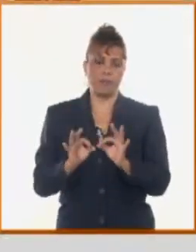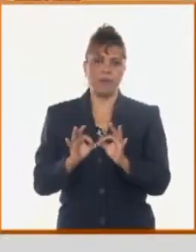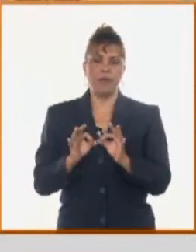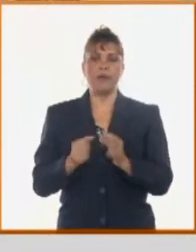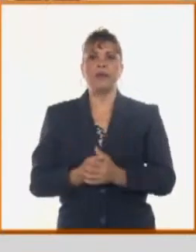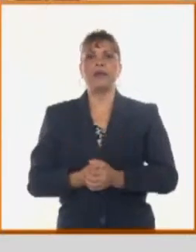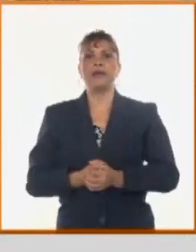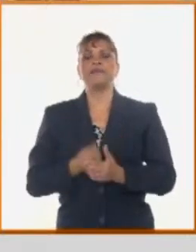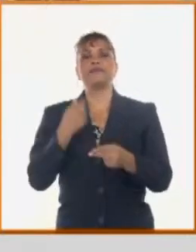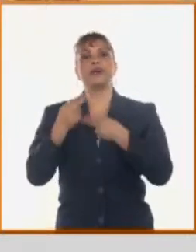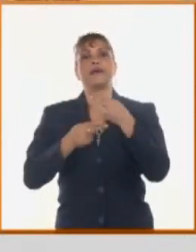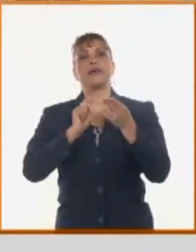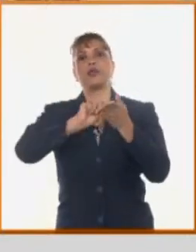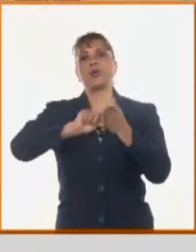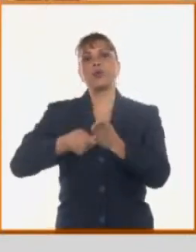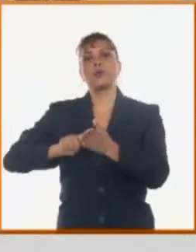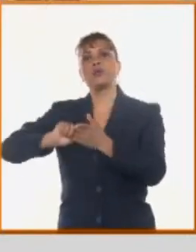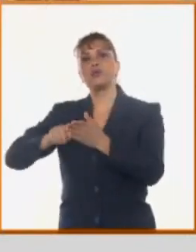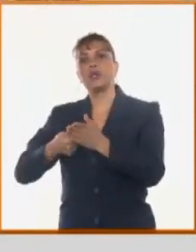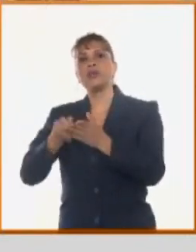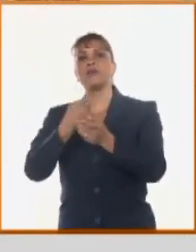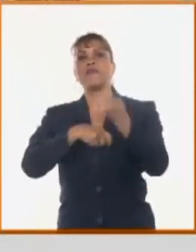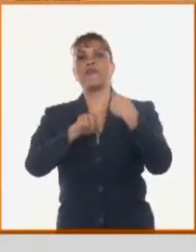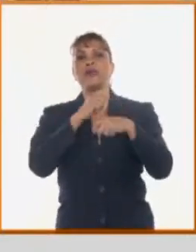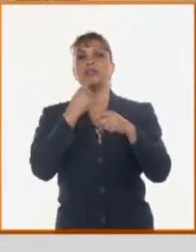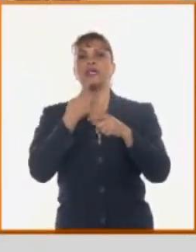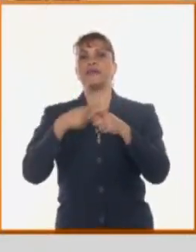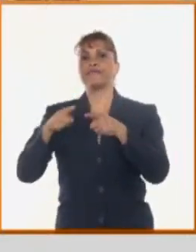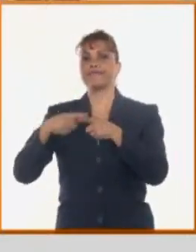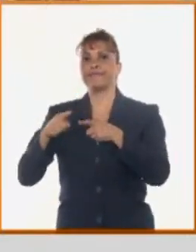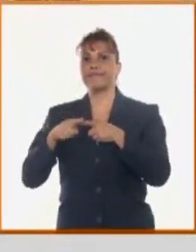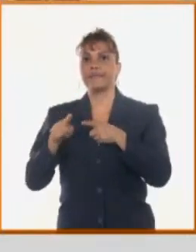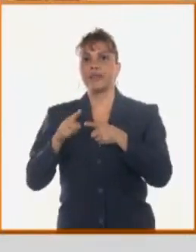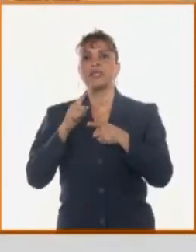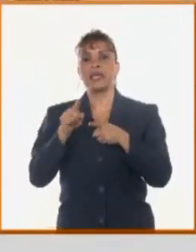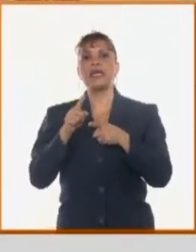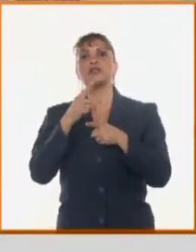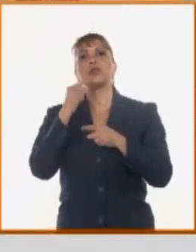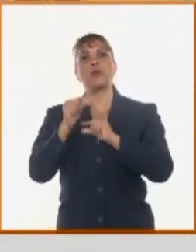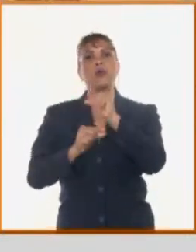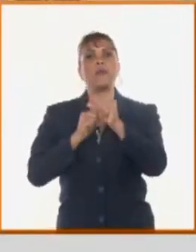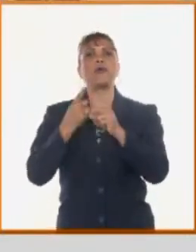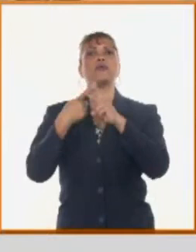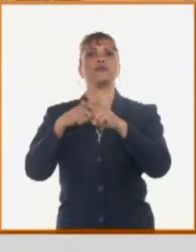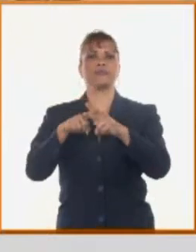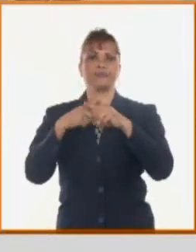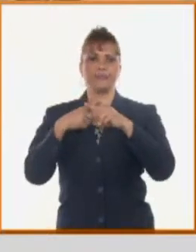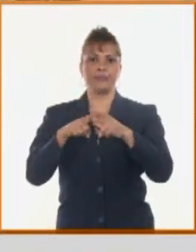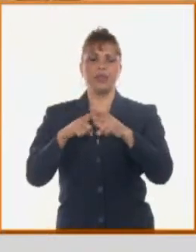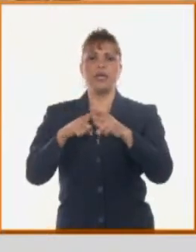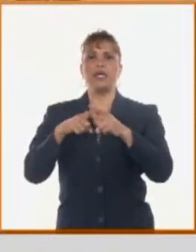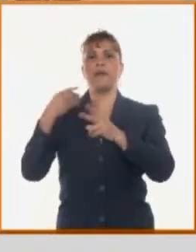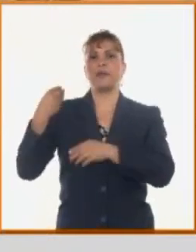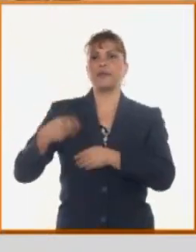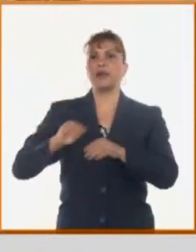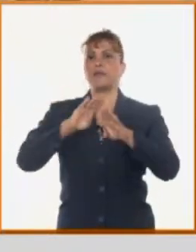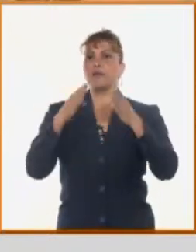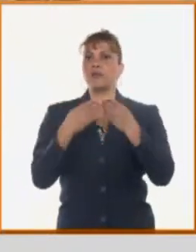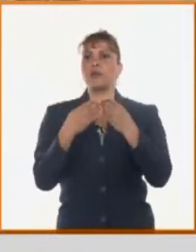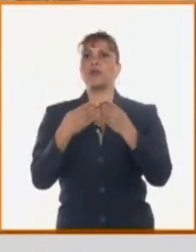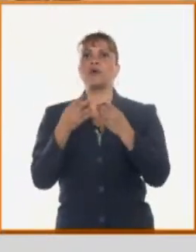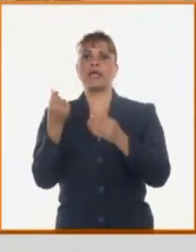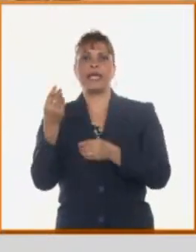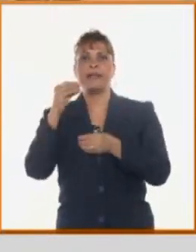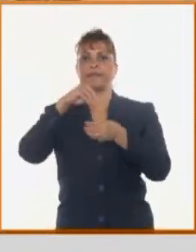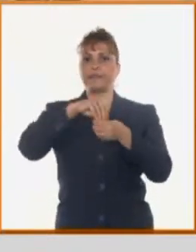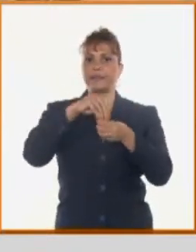contratos de comisión para la venta de mercancías desde la consignación, con eso se resolvía. Es decir, aprovechar todo el potencial financiero de nuestros